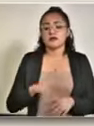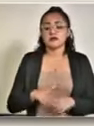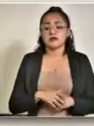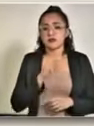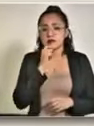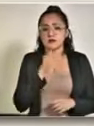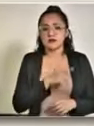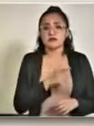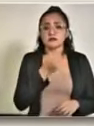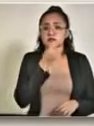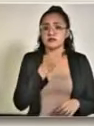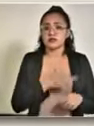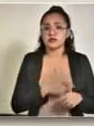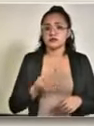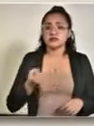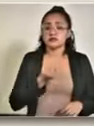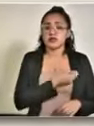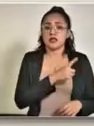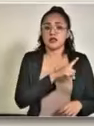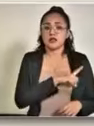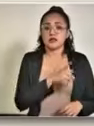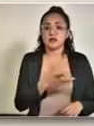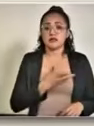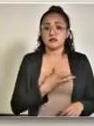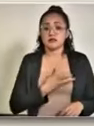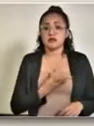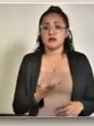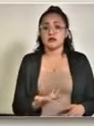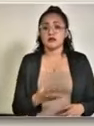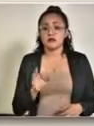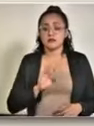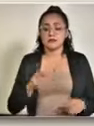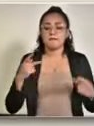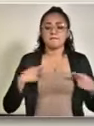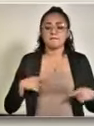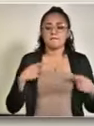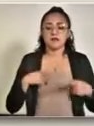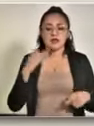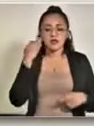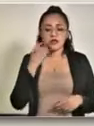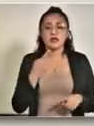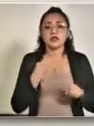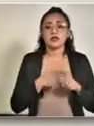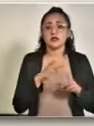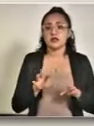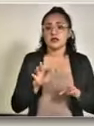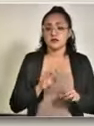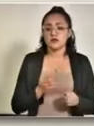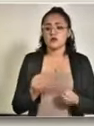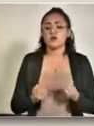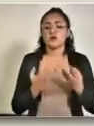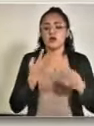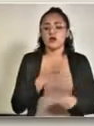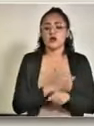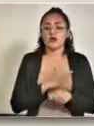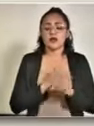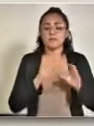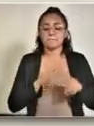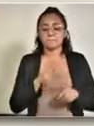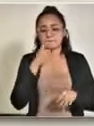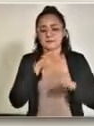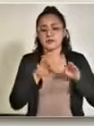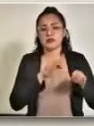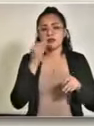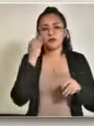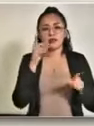al secretario de Salud, si tiene el dato de el personal temporal que ha sido contratado, cuántos han sido hasta la fecha. Y en ese